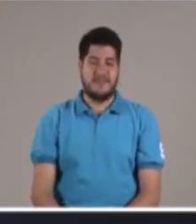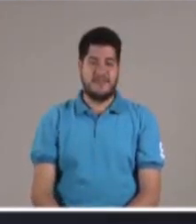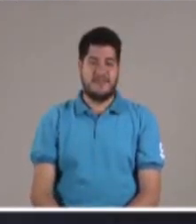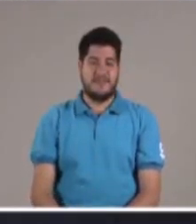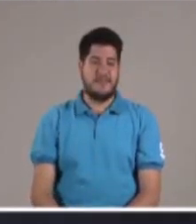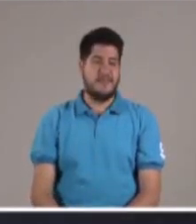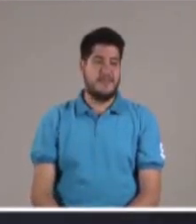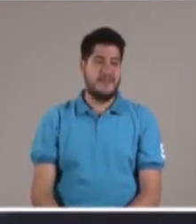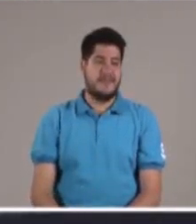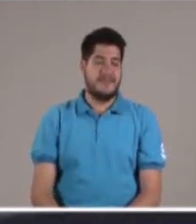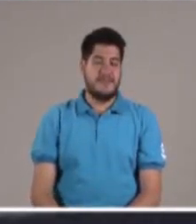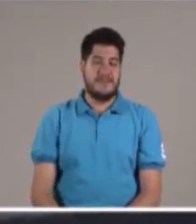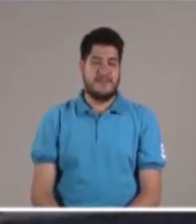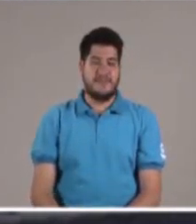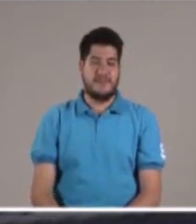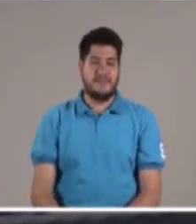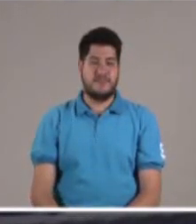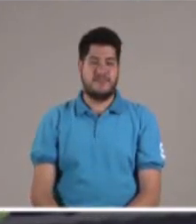contestar